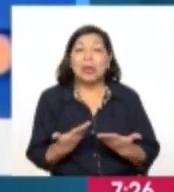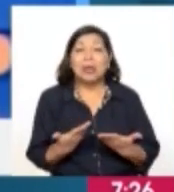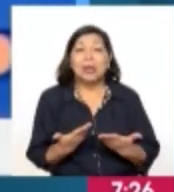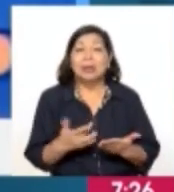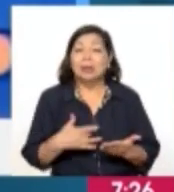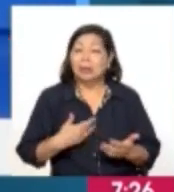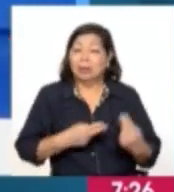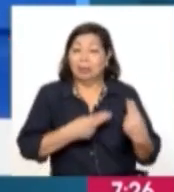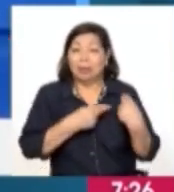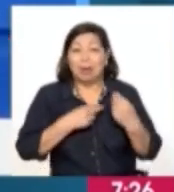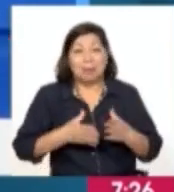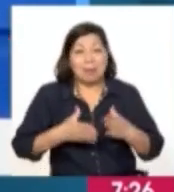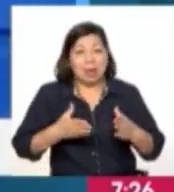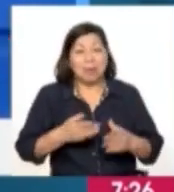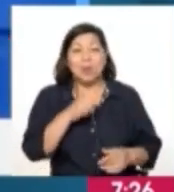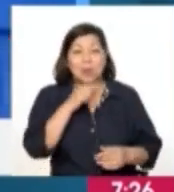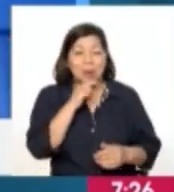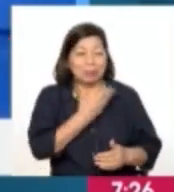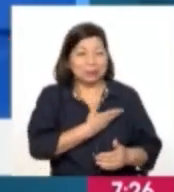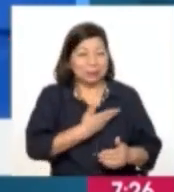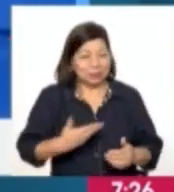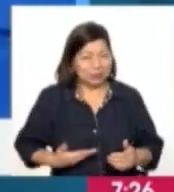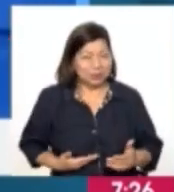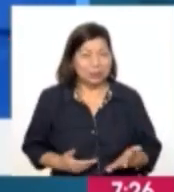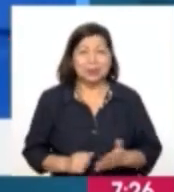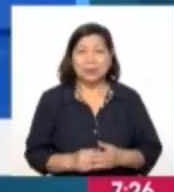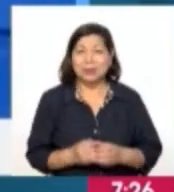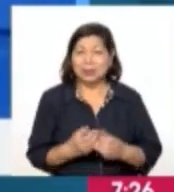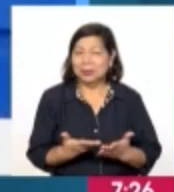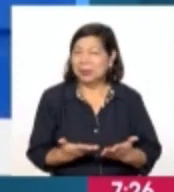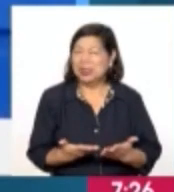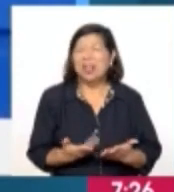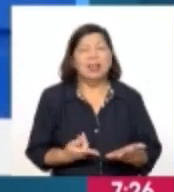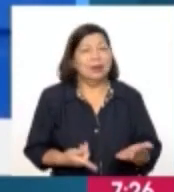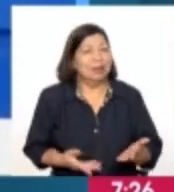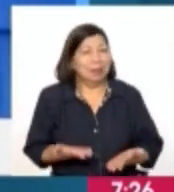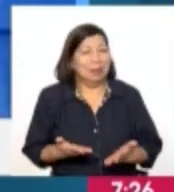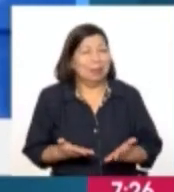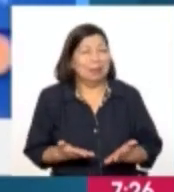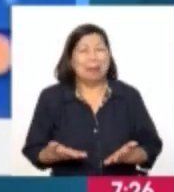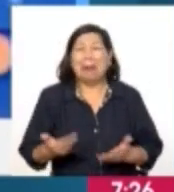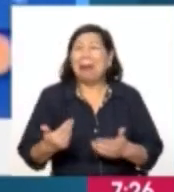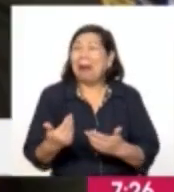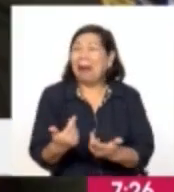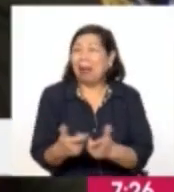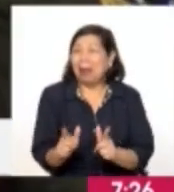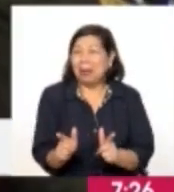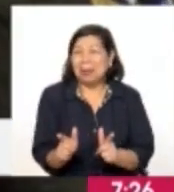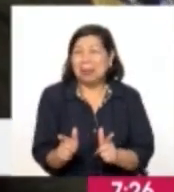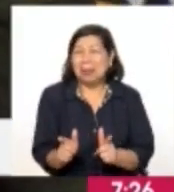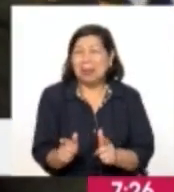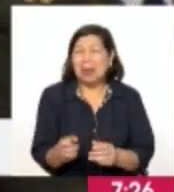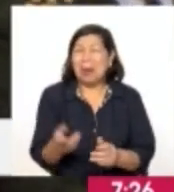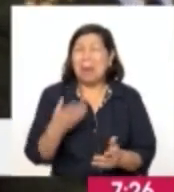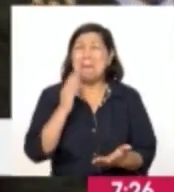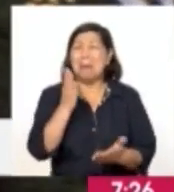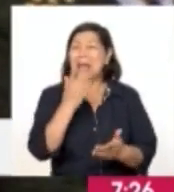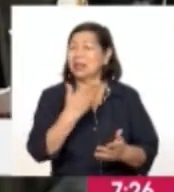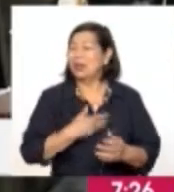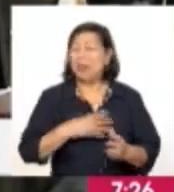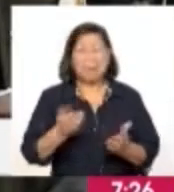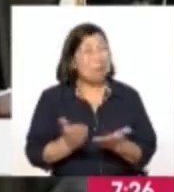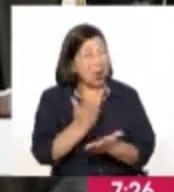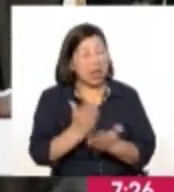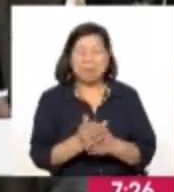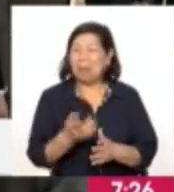sentido de alta responsabilidad histórica. Porque la renuncia de la señora Boluarte significaría abrir las compuertas a la anarquía. Y en segundo lugar,